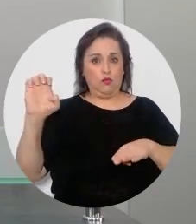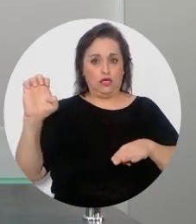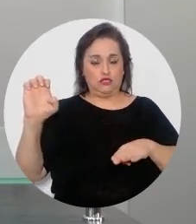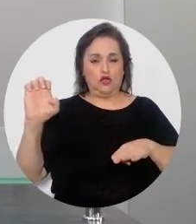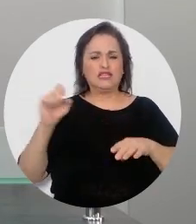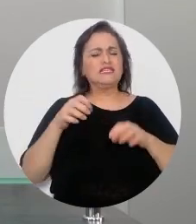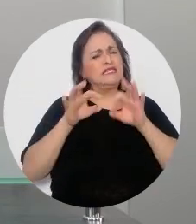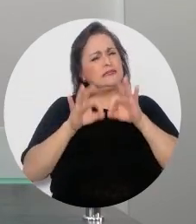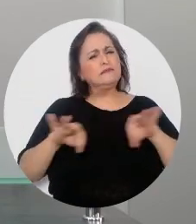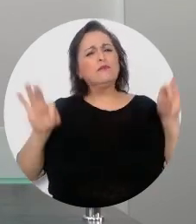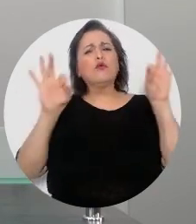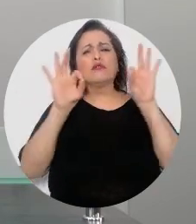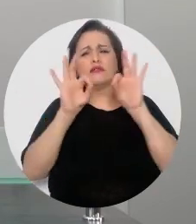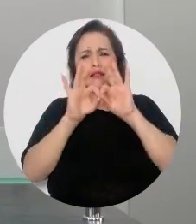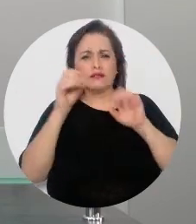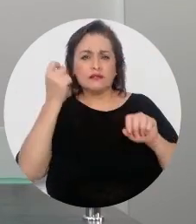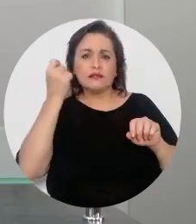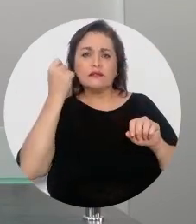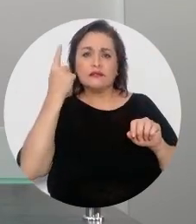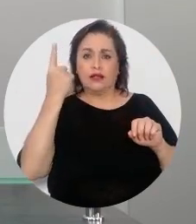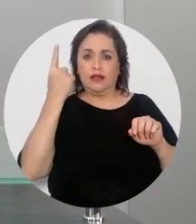qué es relevante entender